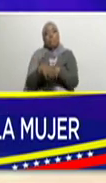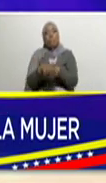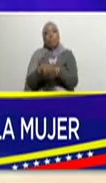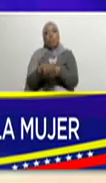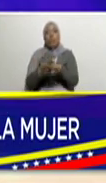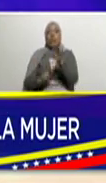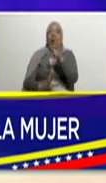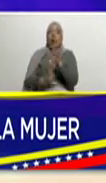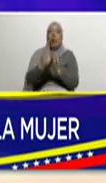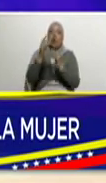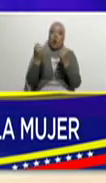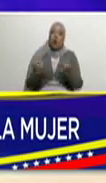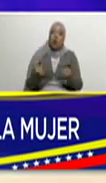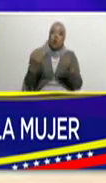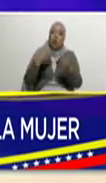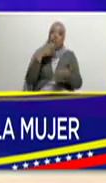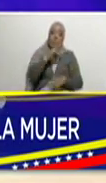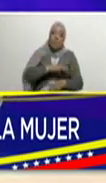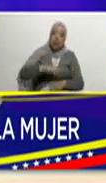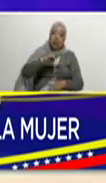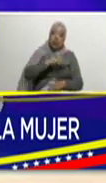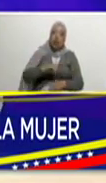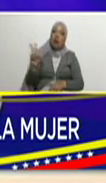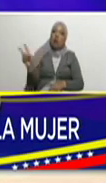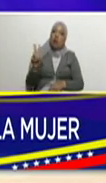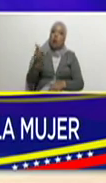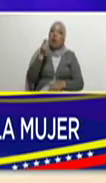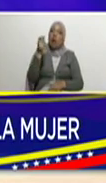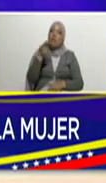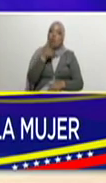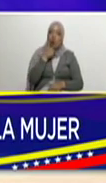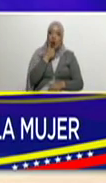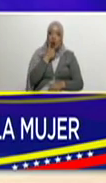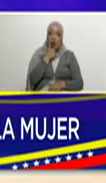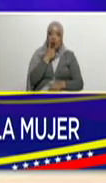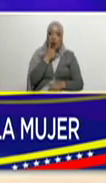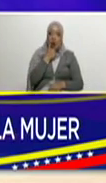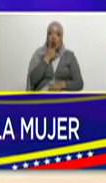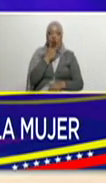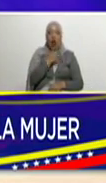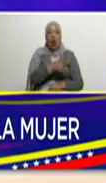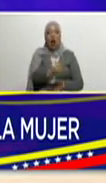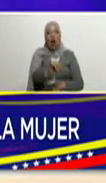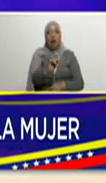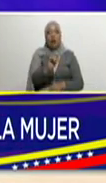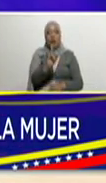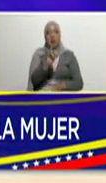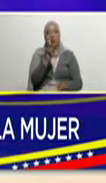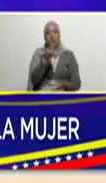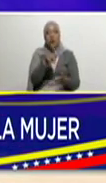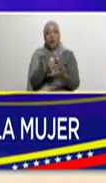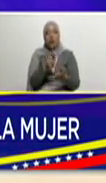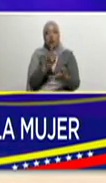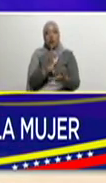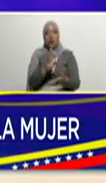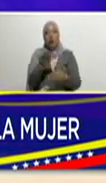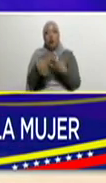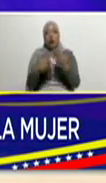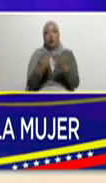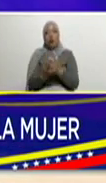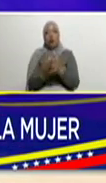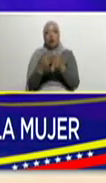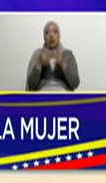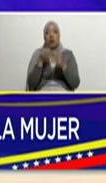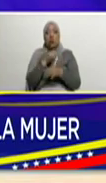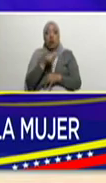el lanzamiento de esta gran misión Venezuela Mujer. Efectivamente, son parte de los aspectos que